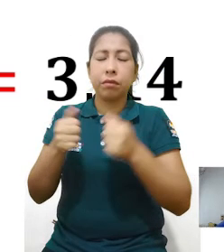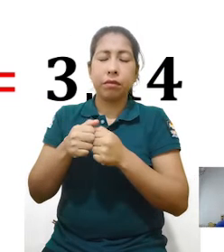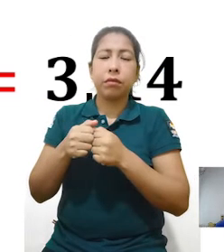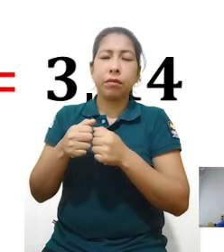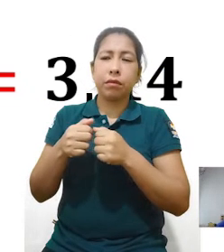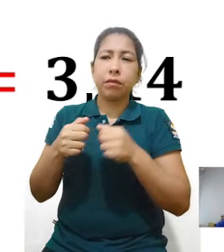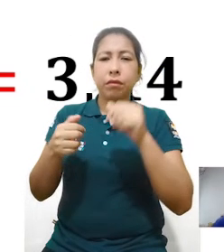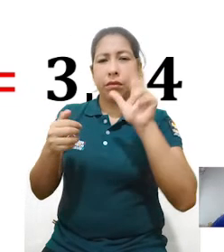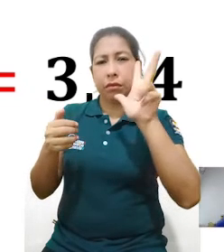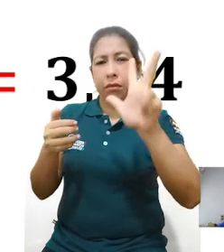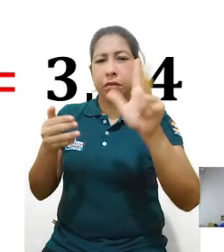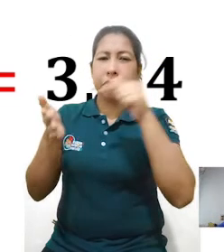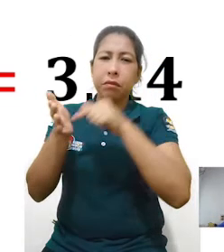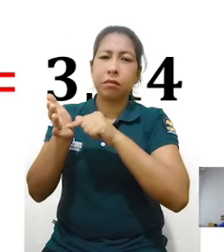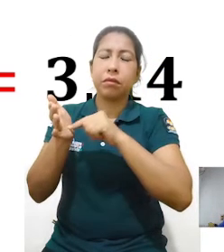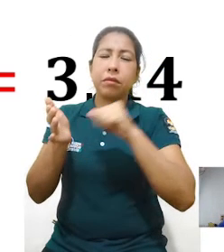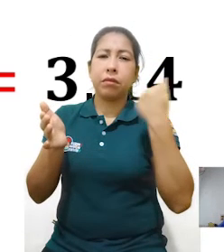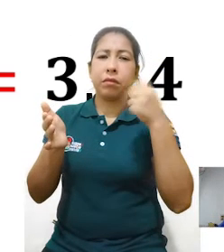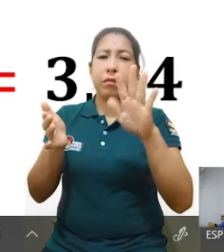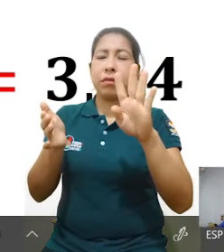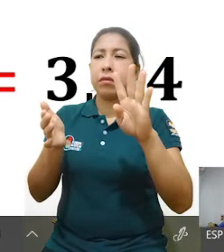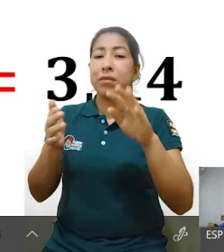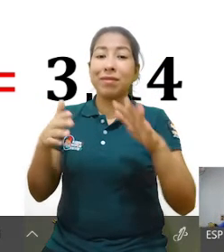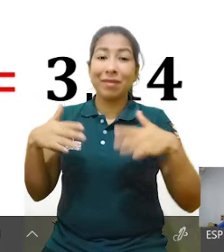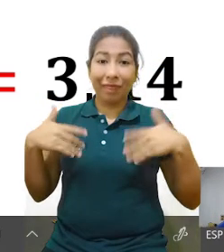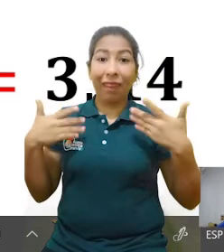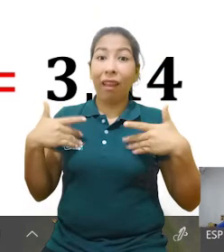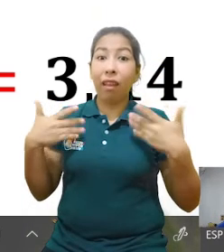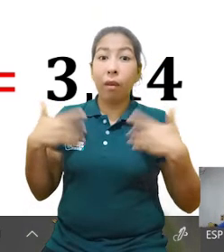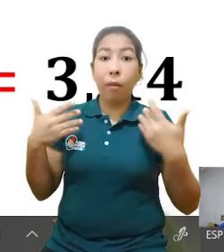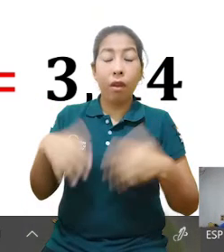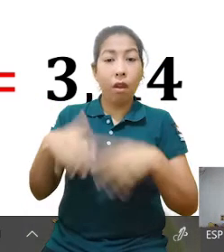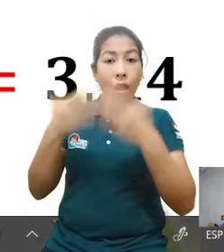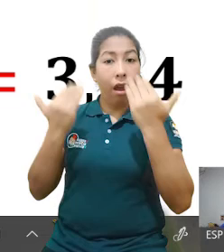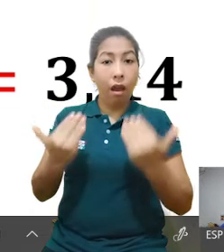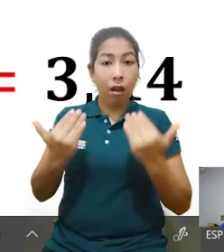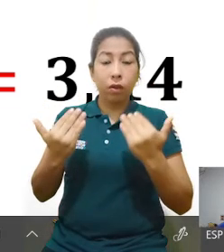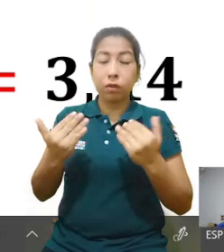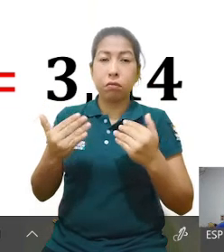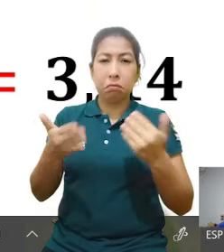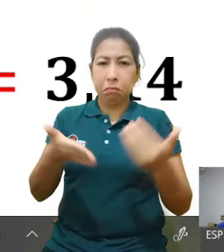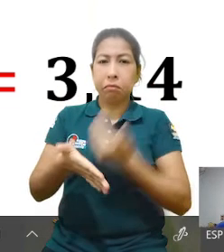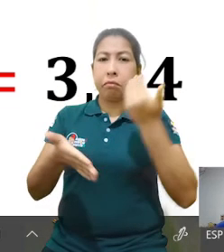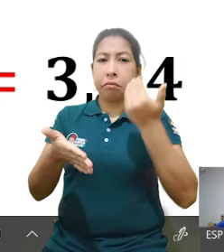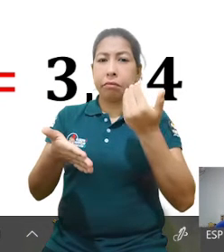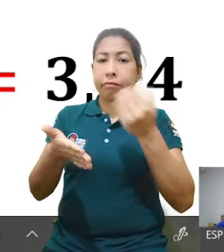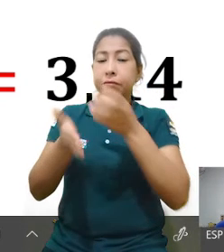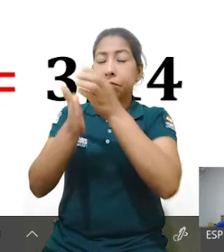valor 3,14. Felizmente en nuestras calculadoras, las calculadoras más